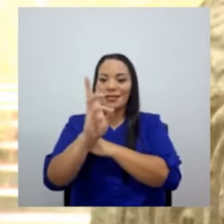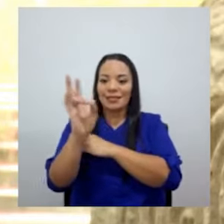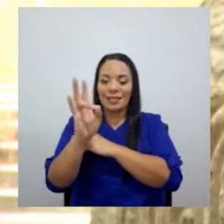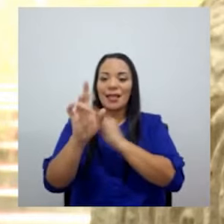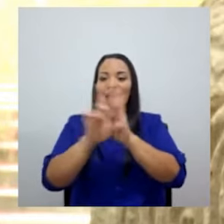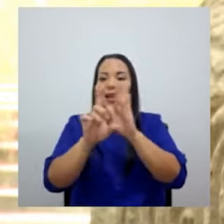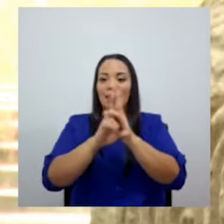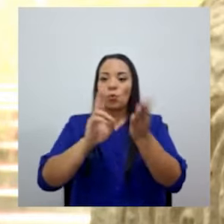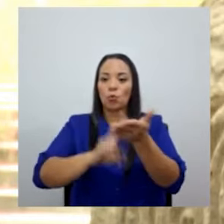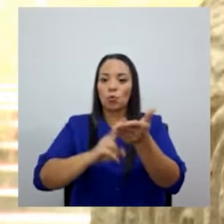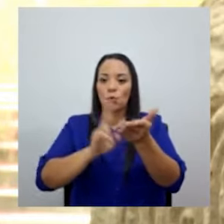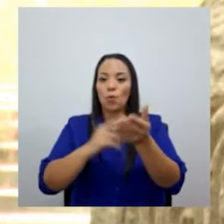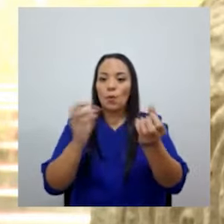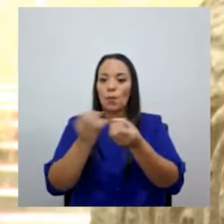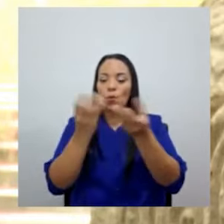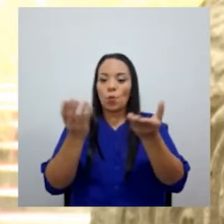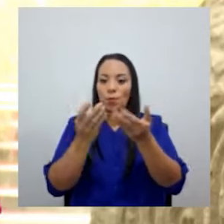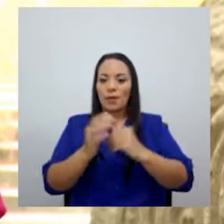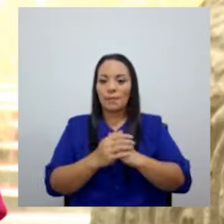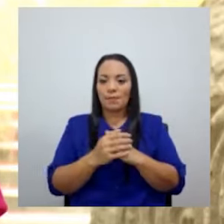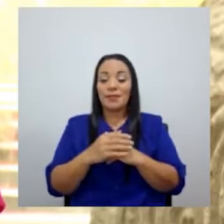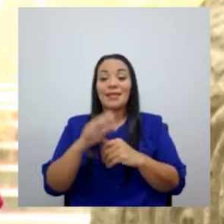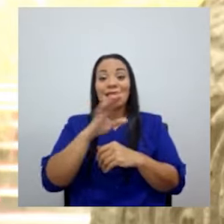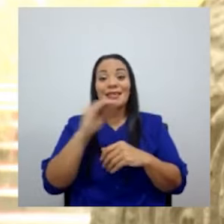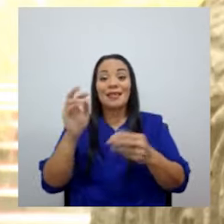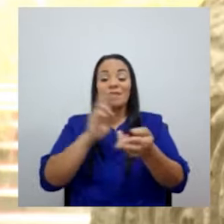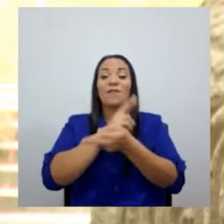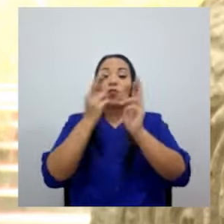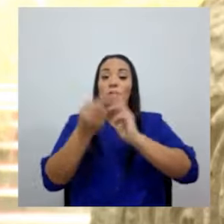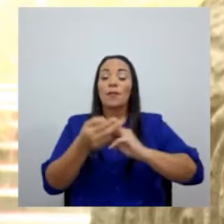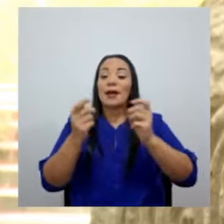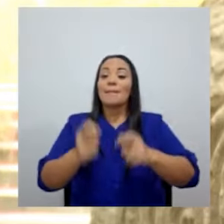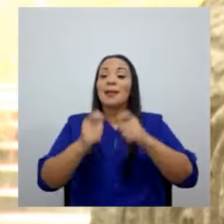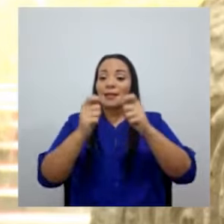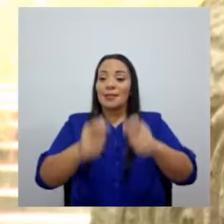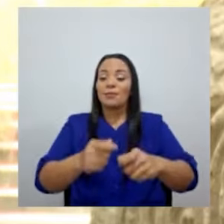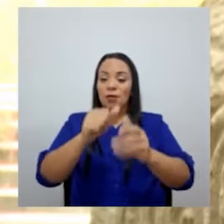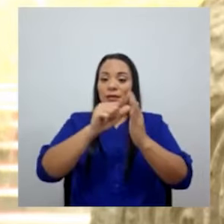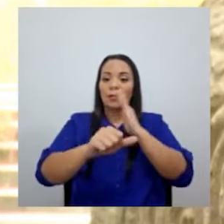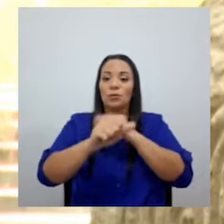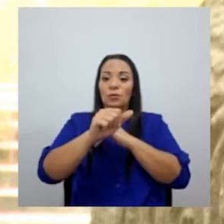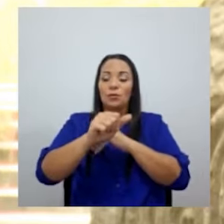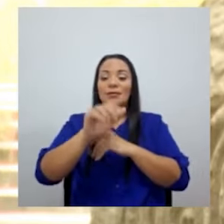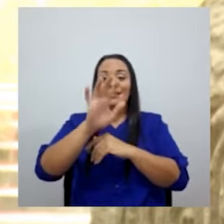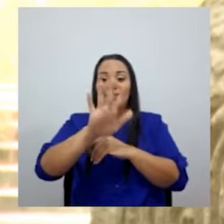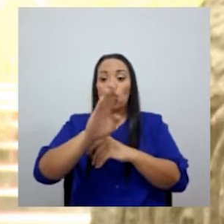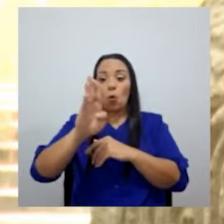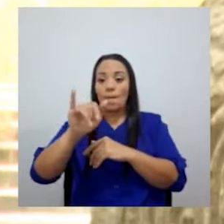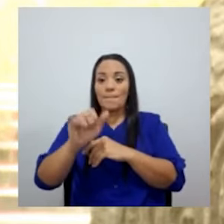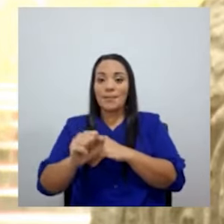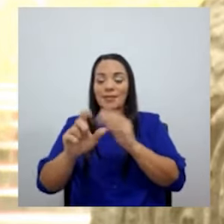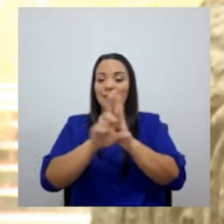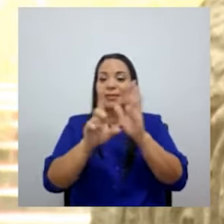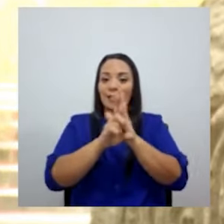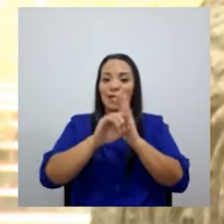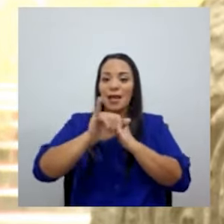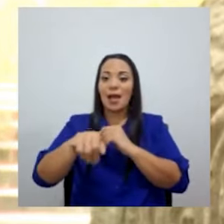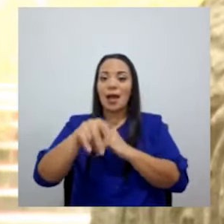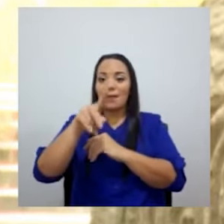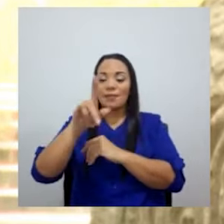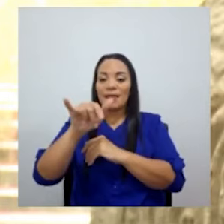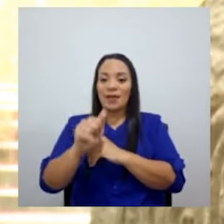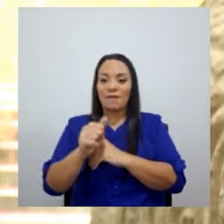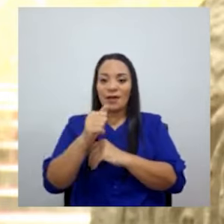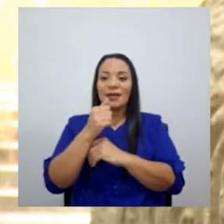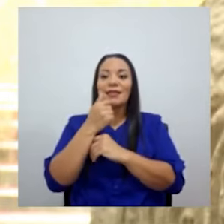de Contratación Pública y que la reforma que planteamos al artículo 5 bis de la Ley de Habdeba, dice así